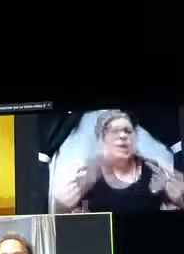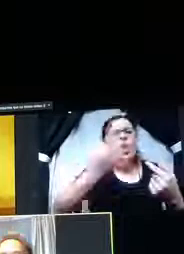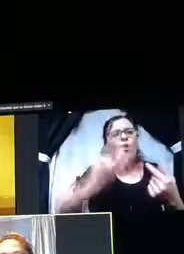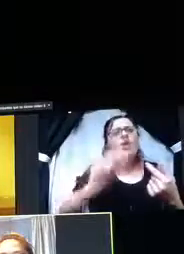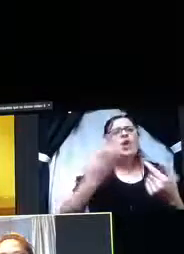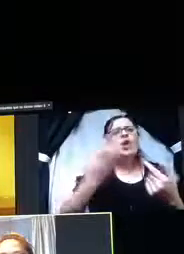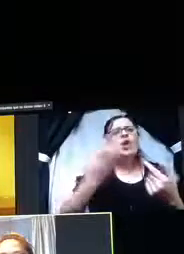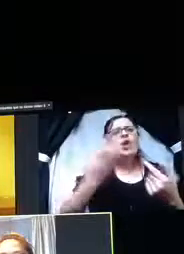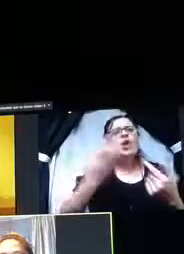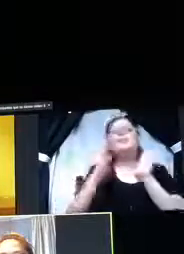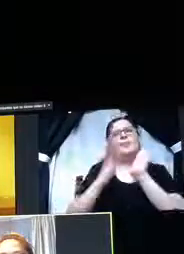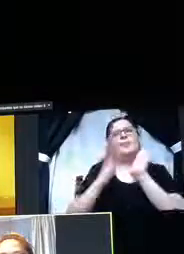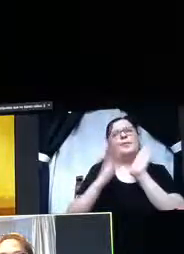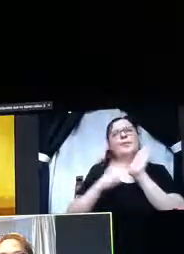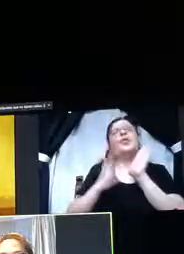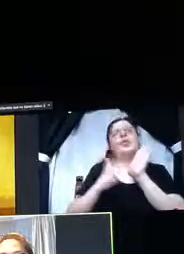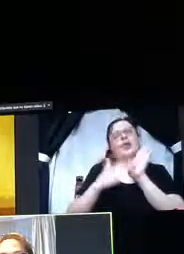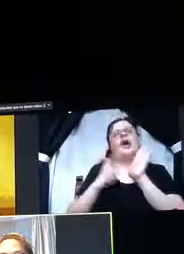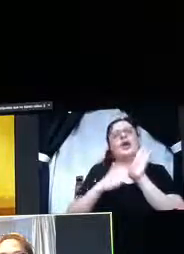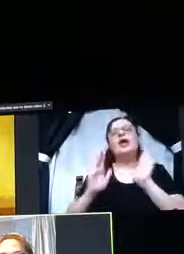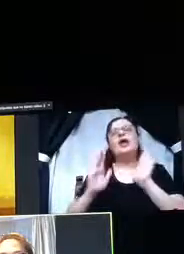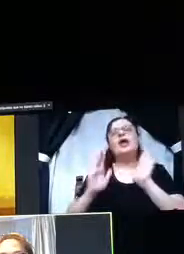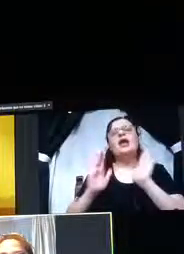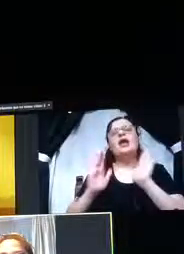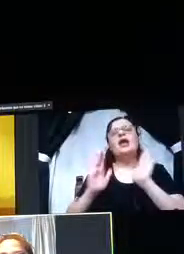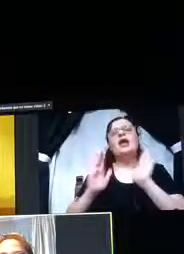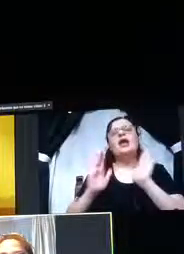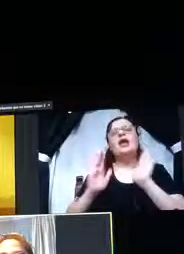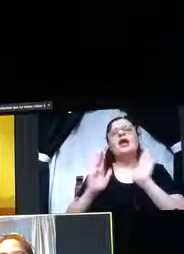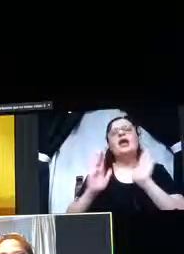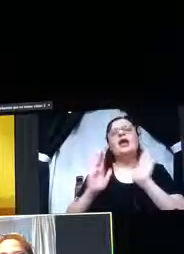estamos haciendo, ¿no? Porque la idea de compartir